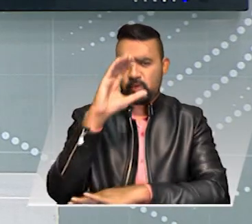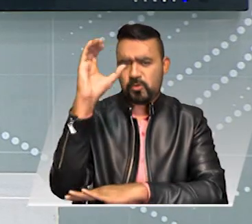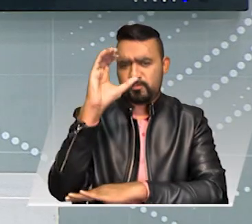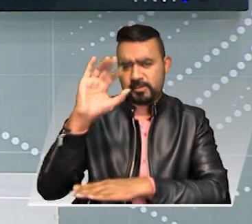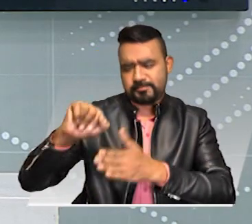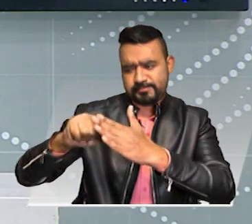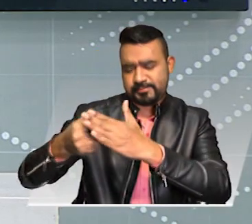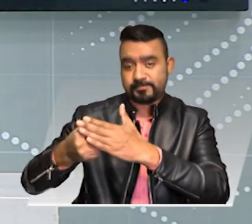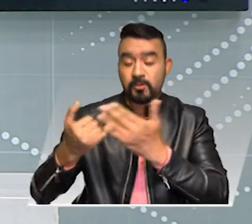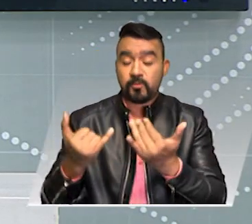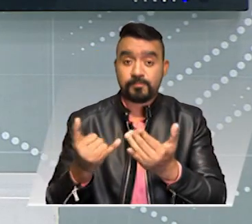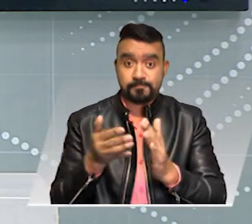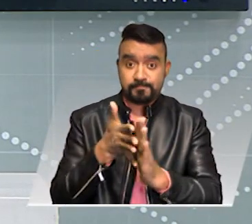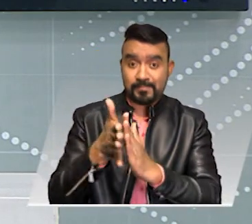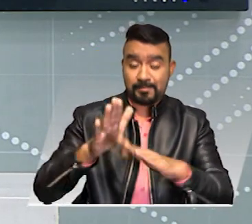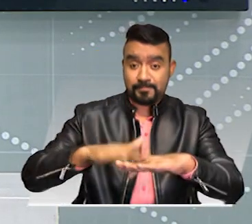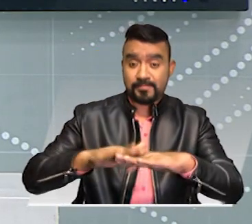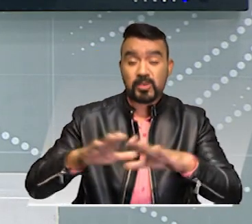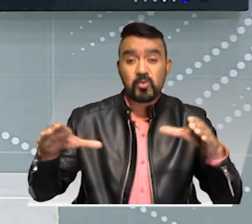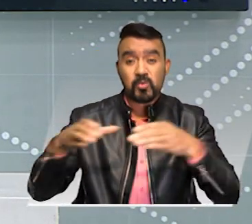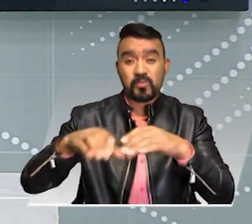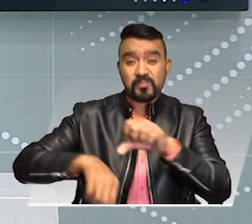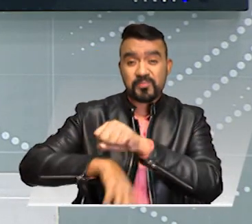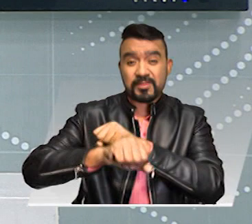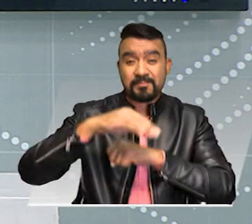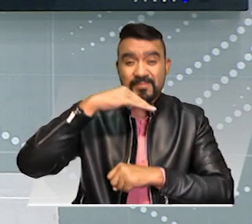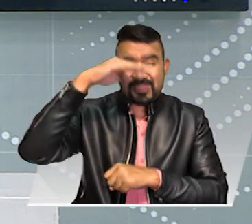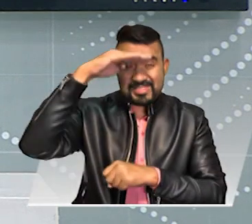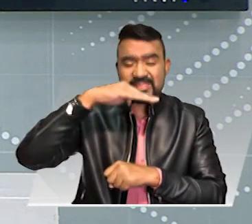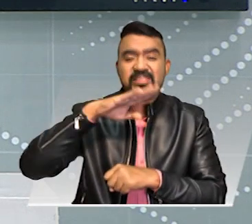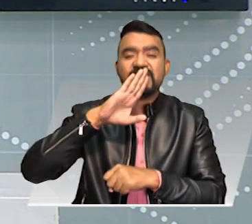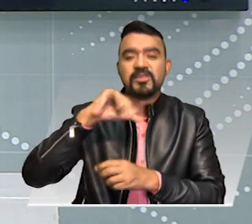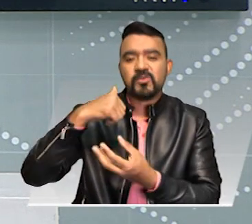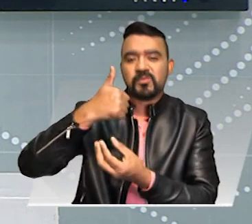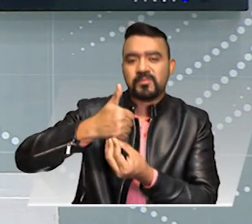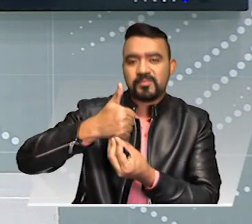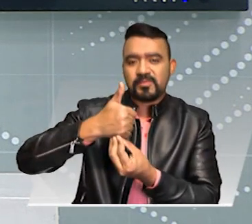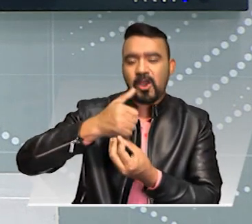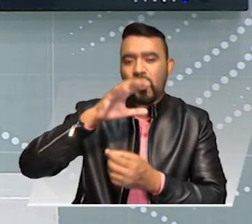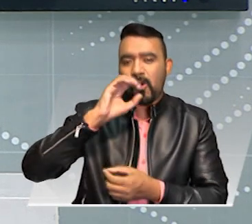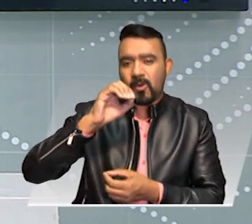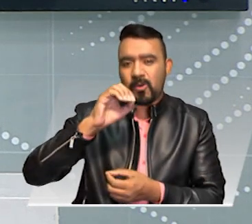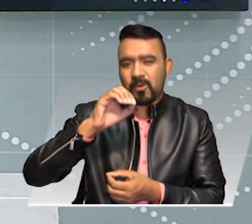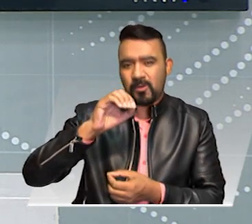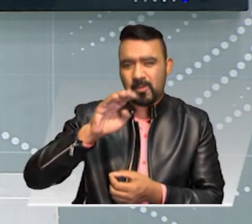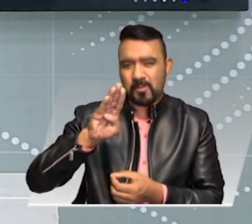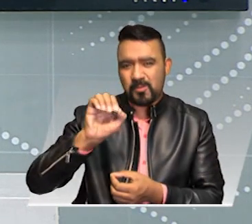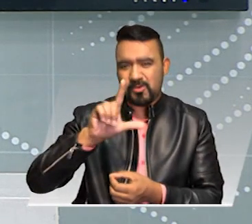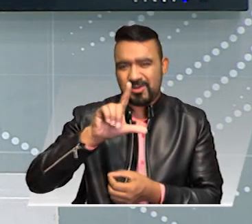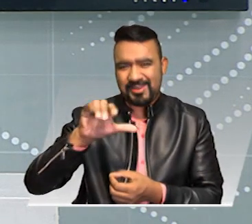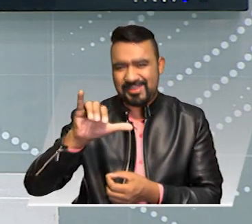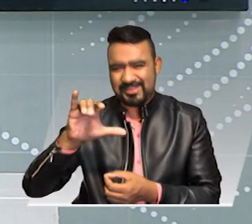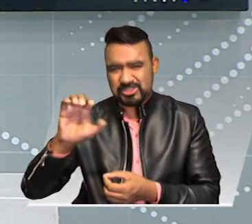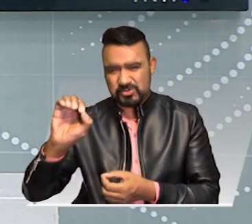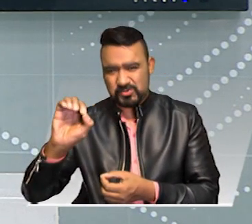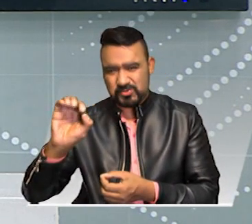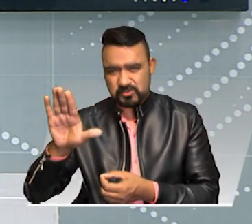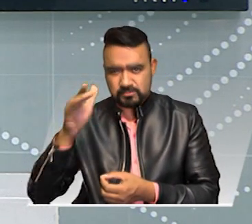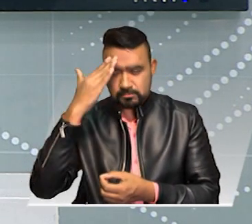Hernán Darío El Bolillo Gómez, después del empate 0-0 con Santa Fe aquí en el Atanasio, anunció que no quiere continuar con el Deportivo